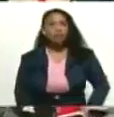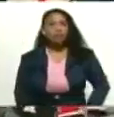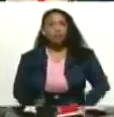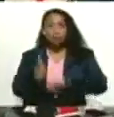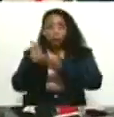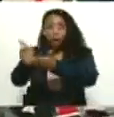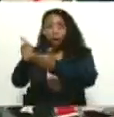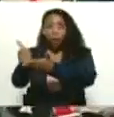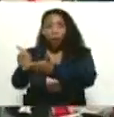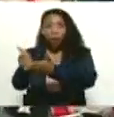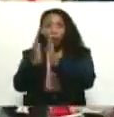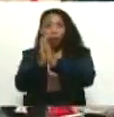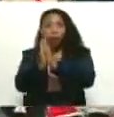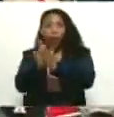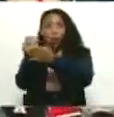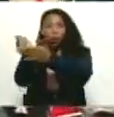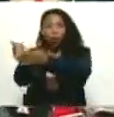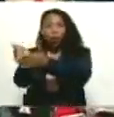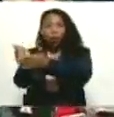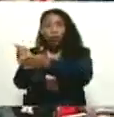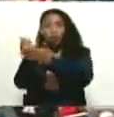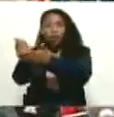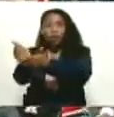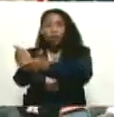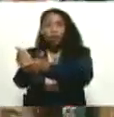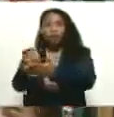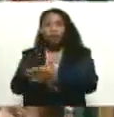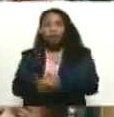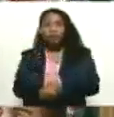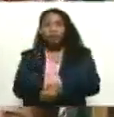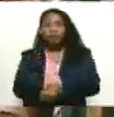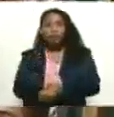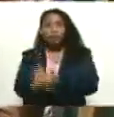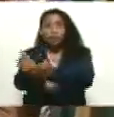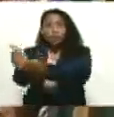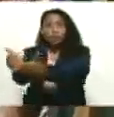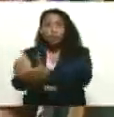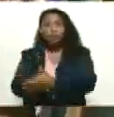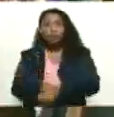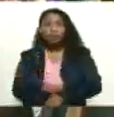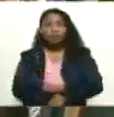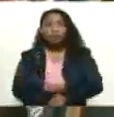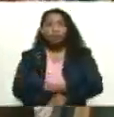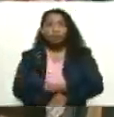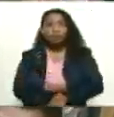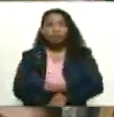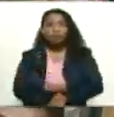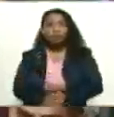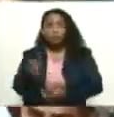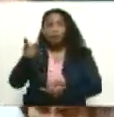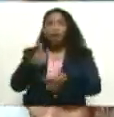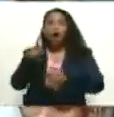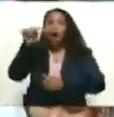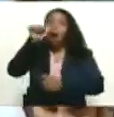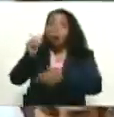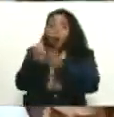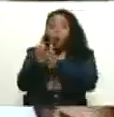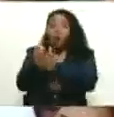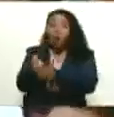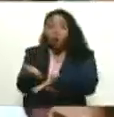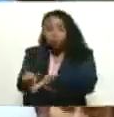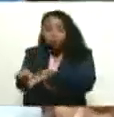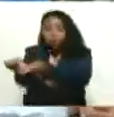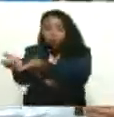Ayúdala ahí, Pedro, por favor. Ayúdala, ayúdala, ayúdala ahí, Héctor. Dale agua ahí, por favor.